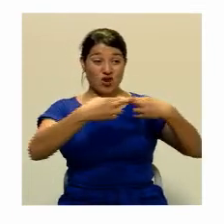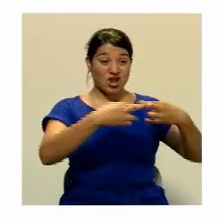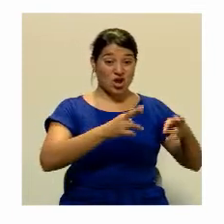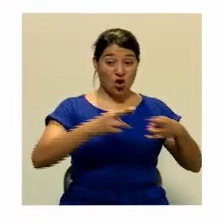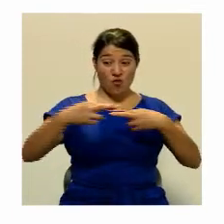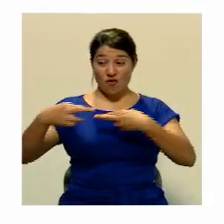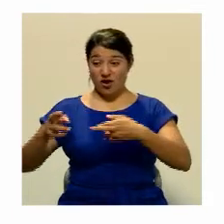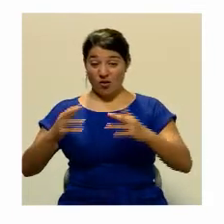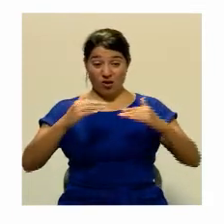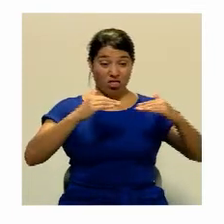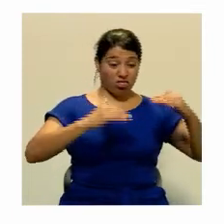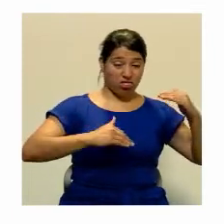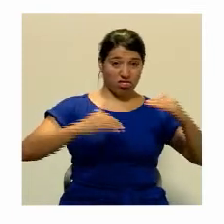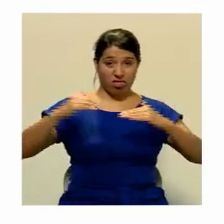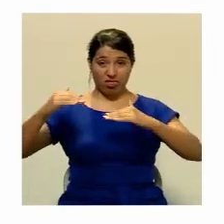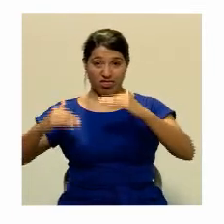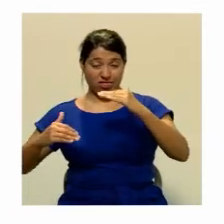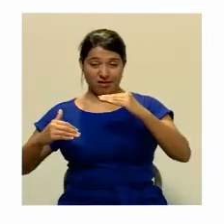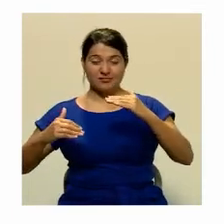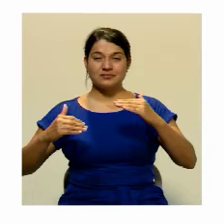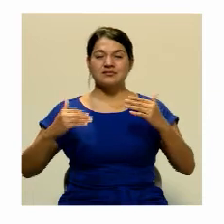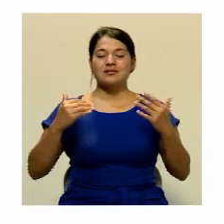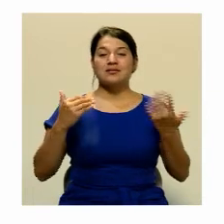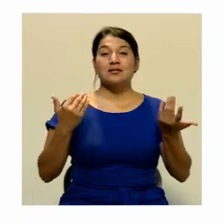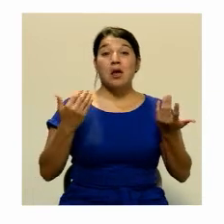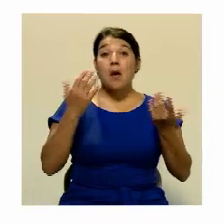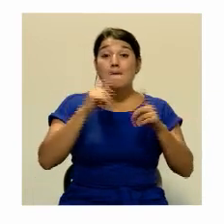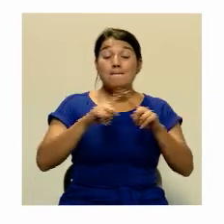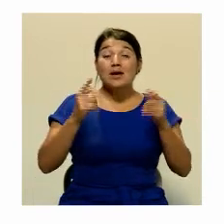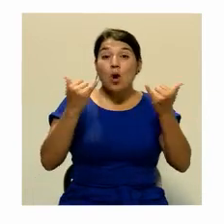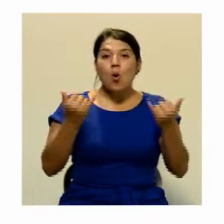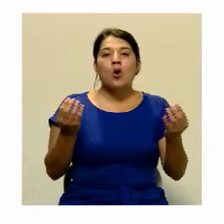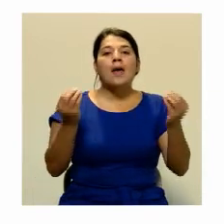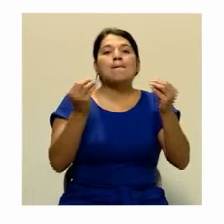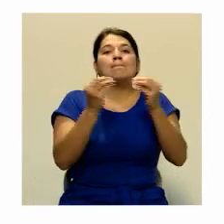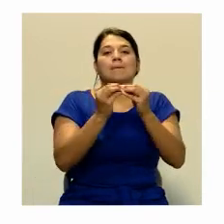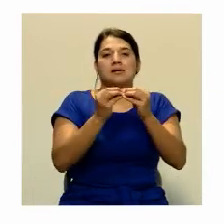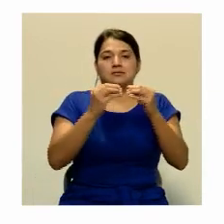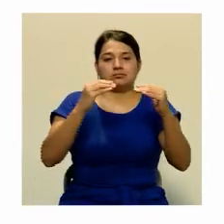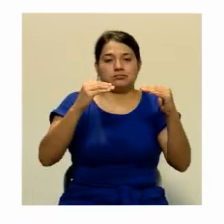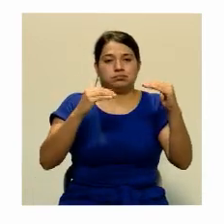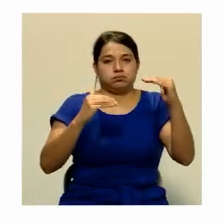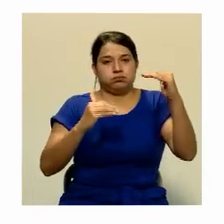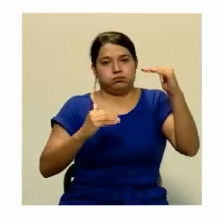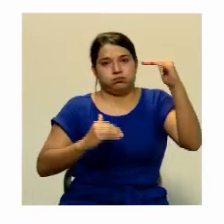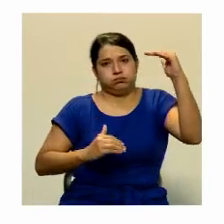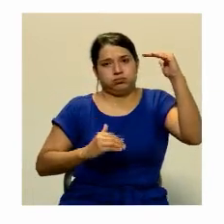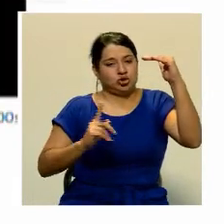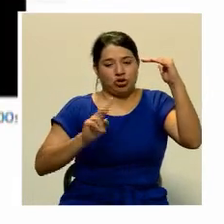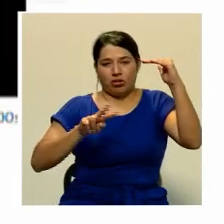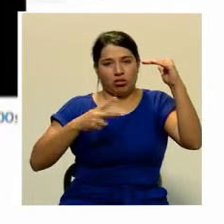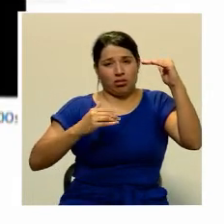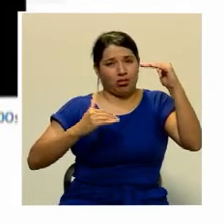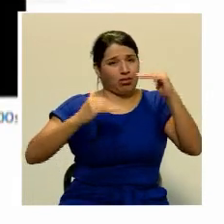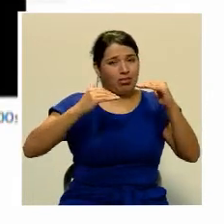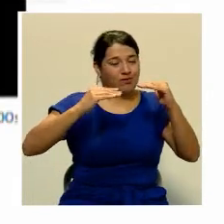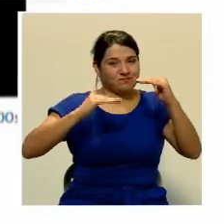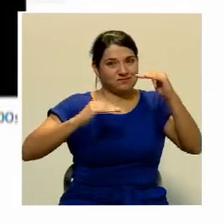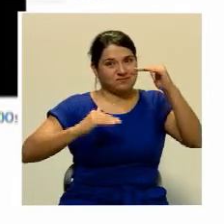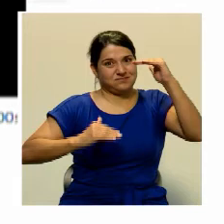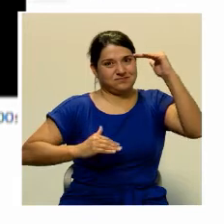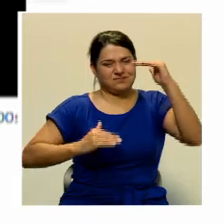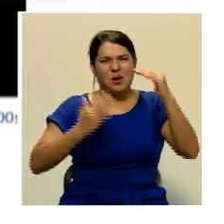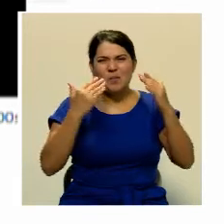estarse acentuando porque la conectividad en las regiones es inferior a la conectividad que hay en la gran región